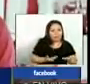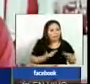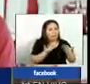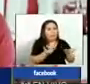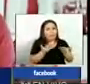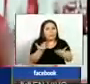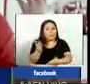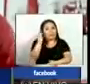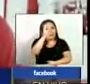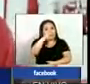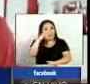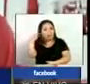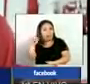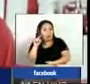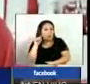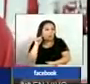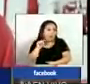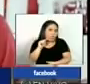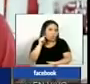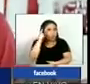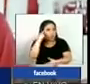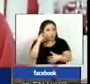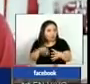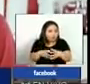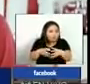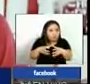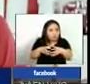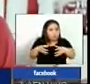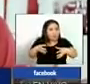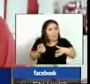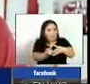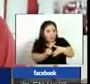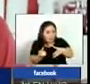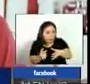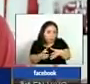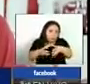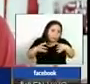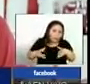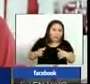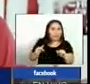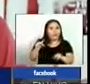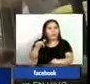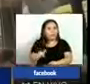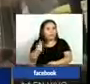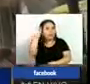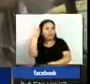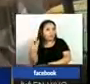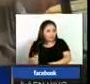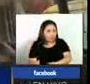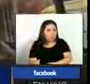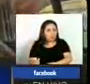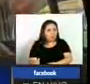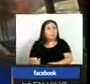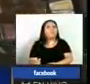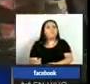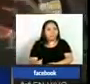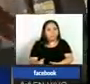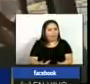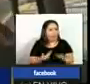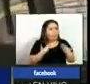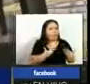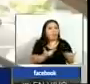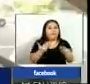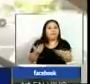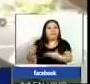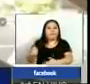y en ese momento el movimiento crece de una manera impresionante y hasta el día de hoy estamos ayudando a muchísima